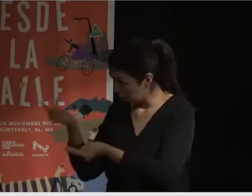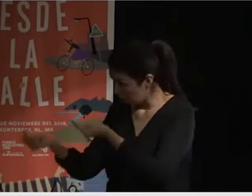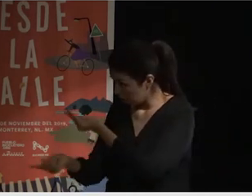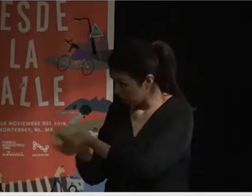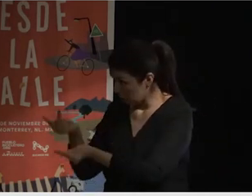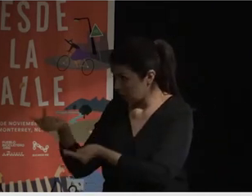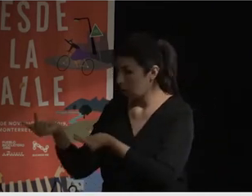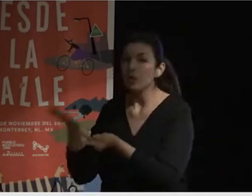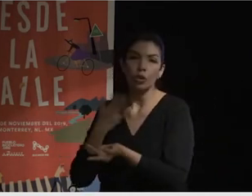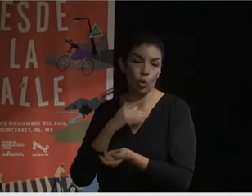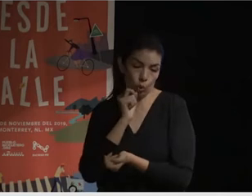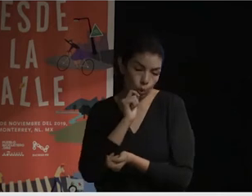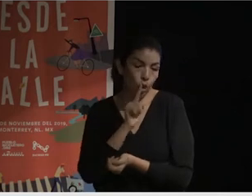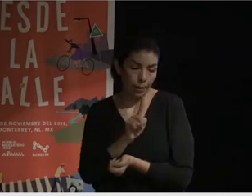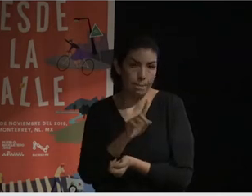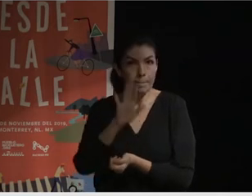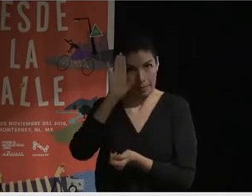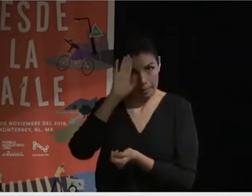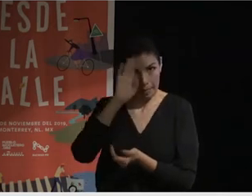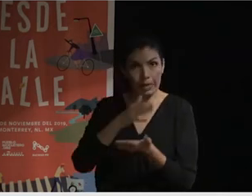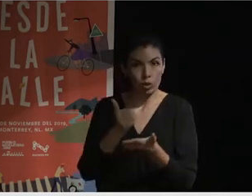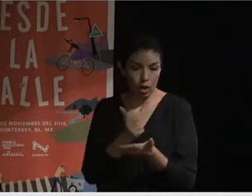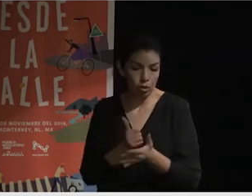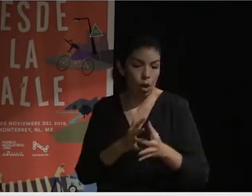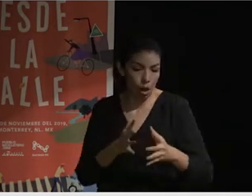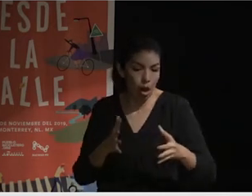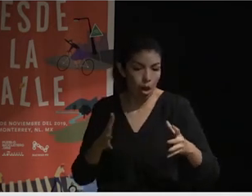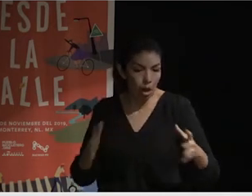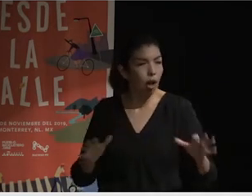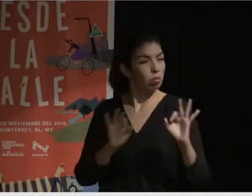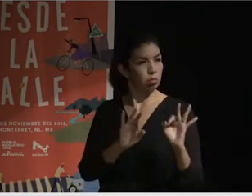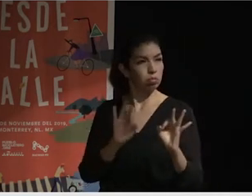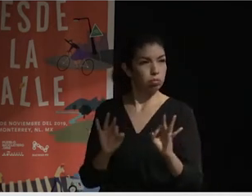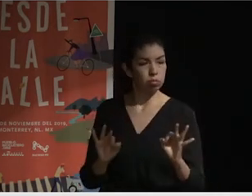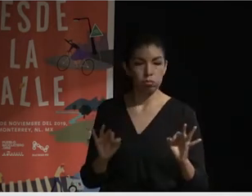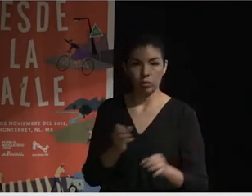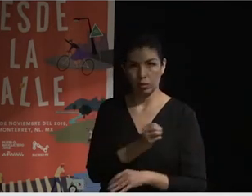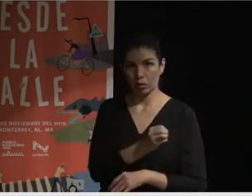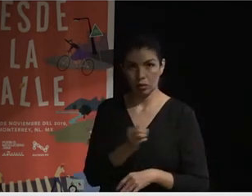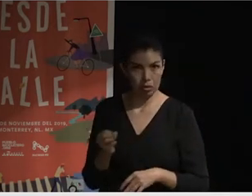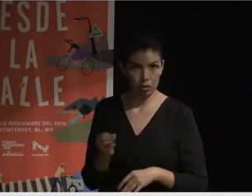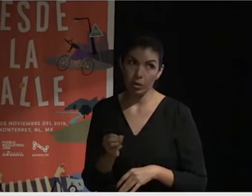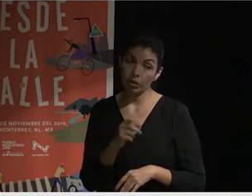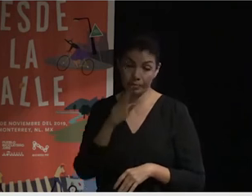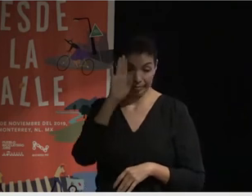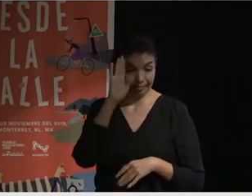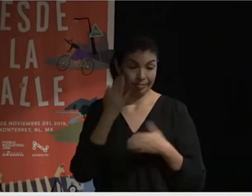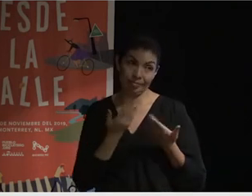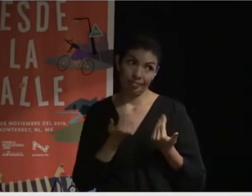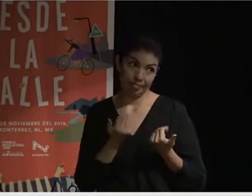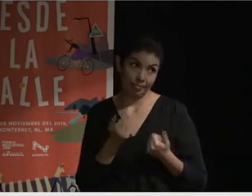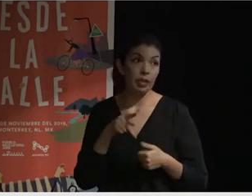sí creo que al menos le des el valor y el derecho a la persona que habita ahí de poder crear